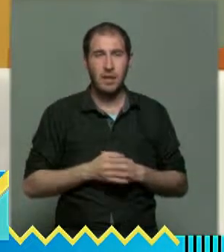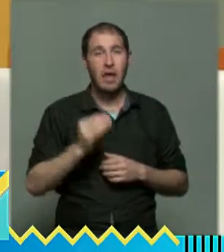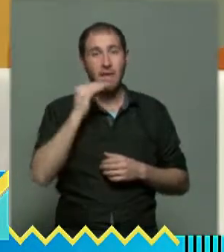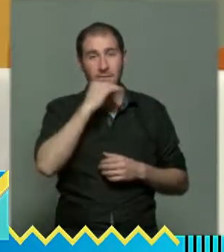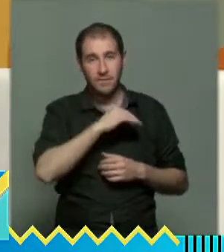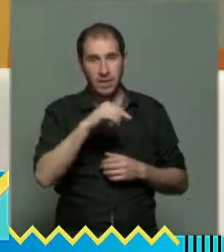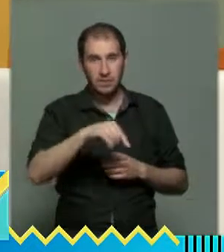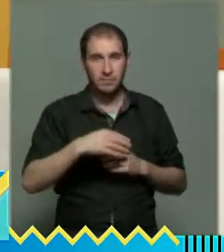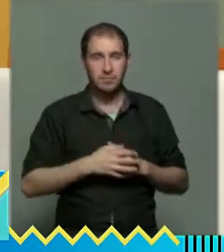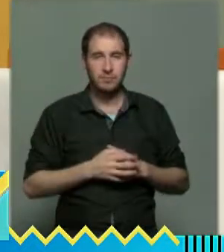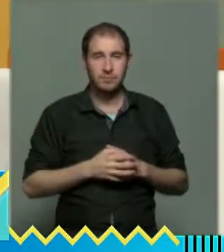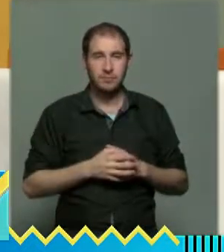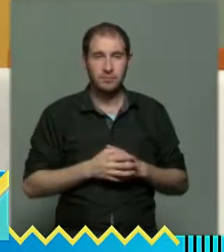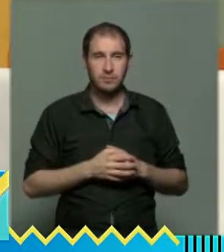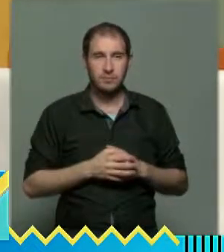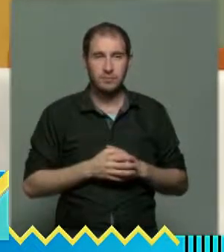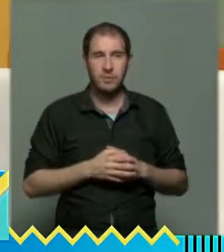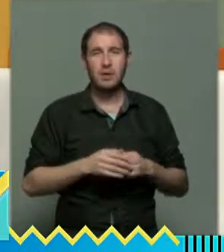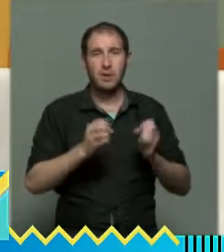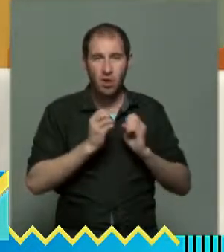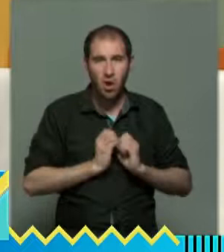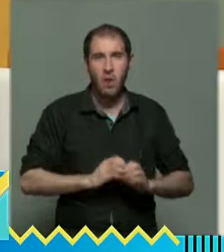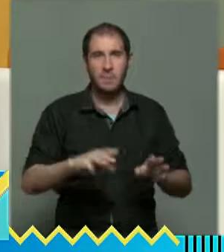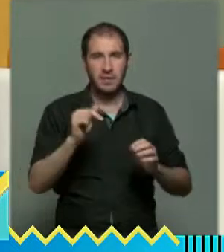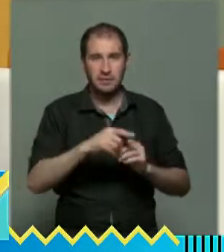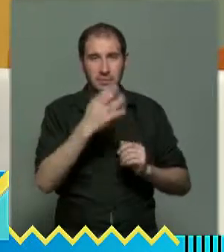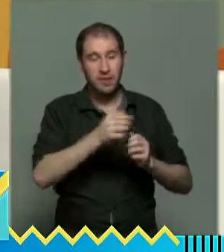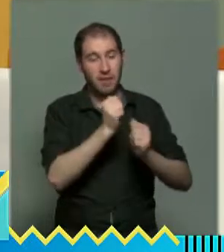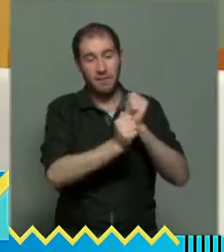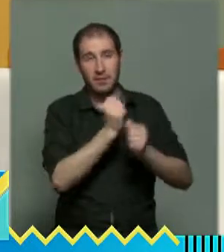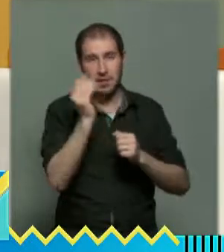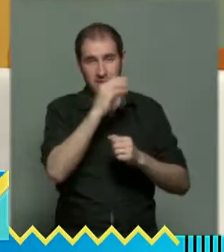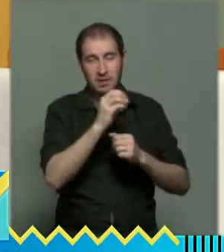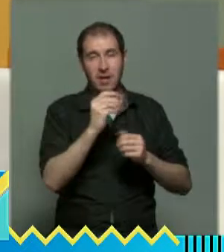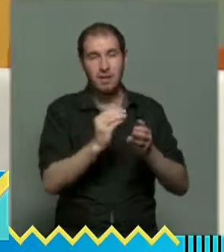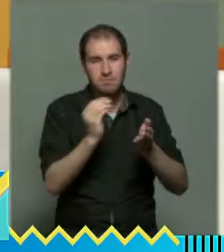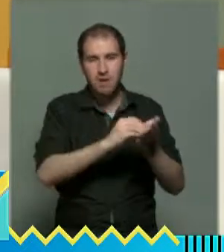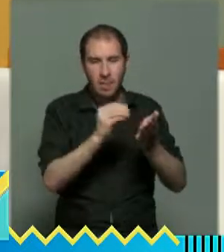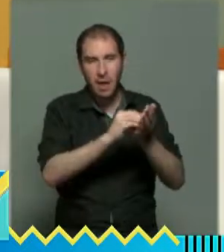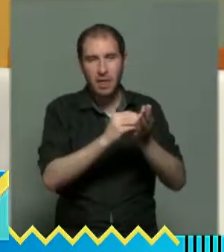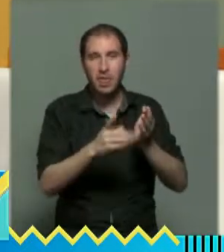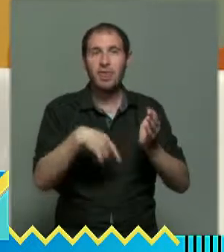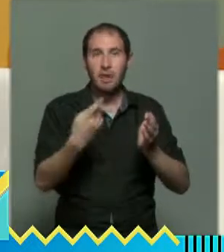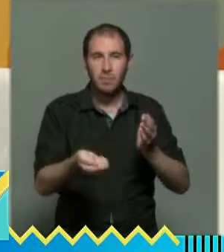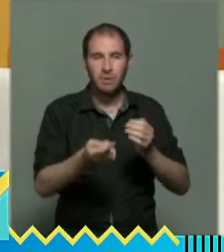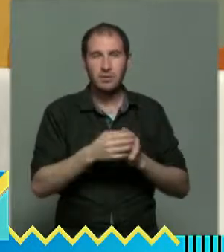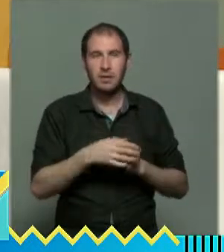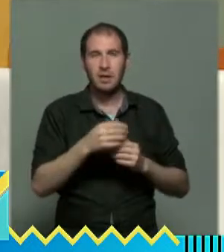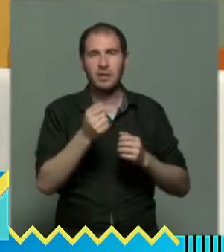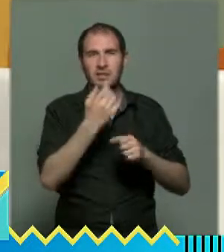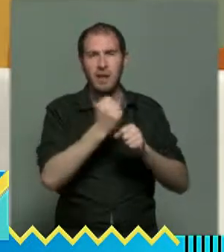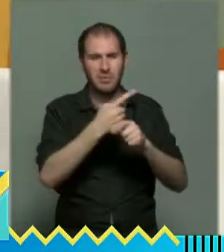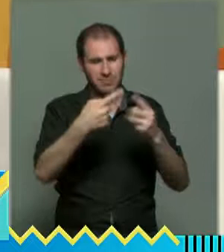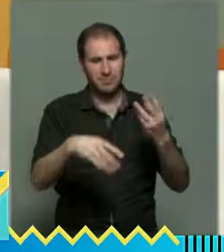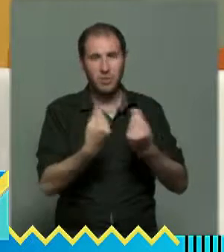vino, desde el principio, desde el productor que ya te va cargando, después al ver tanta mano de obra.